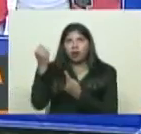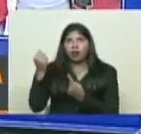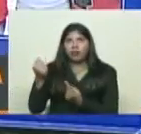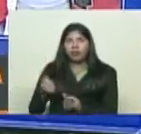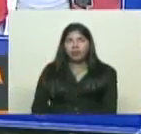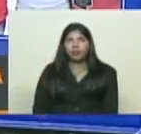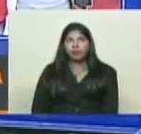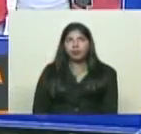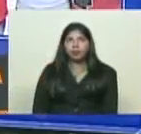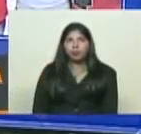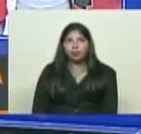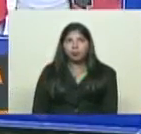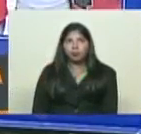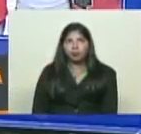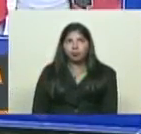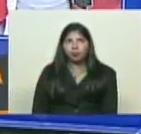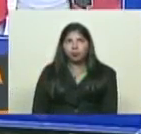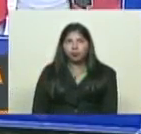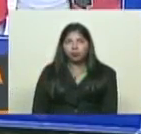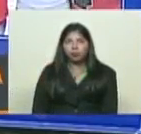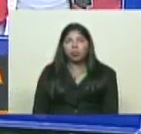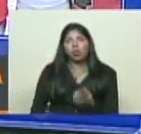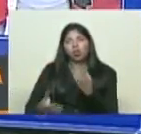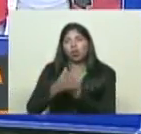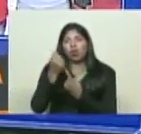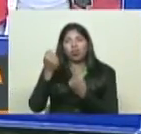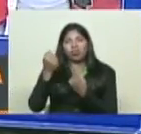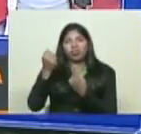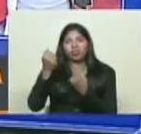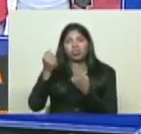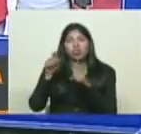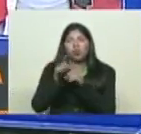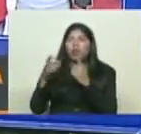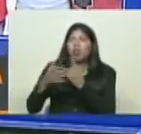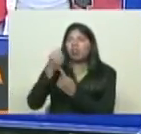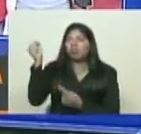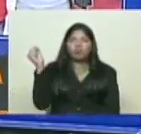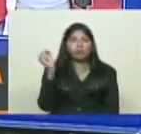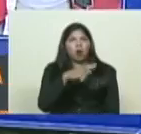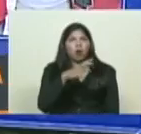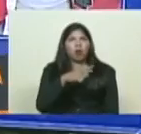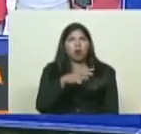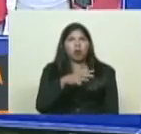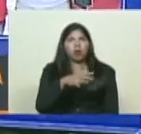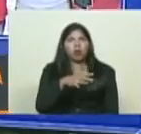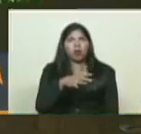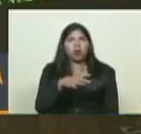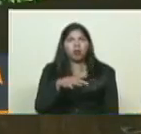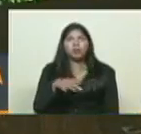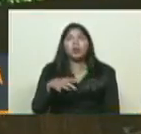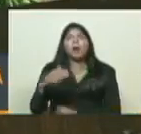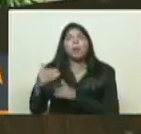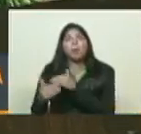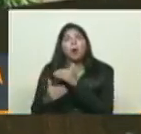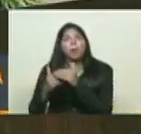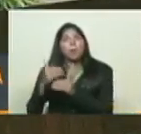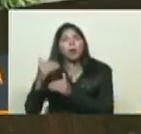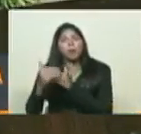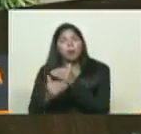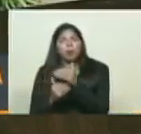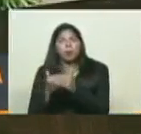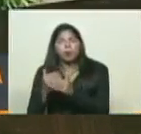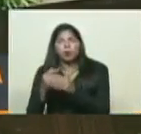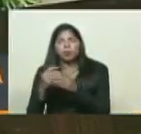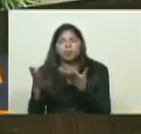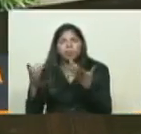horadados, heridos, amenazados por todo este ataque. Y estos muchachos han ido con la mirada